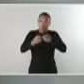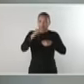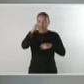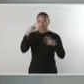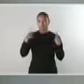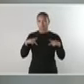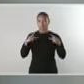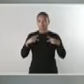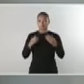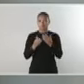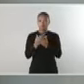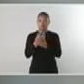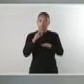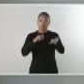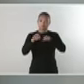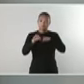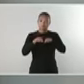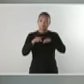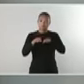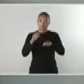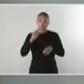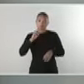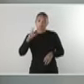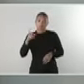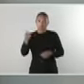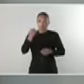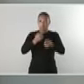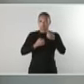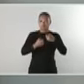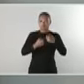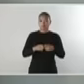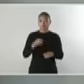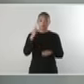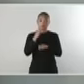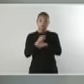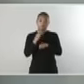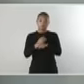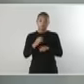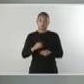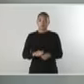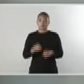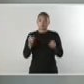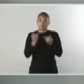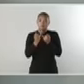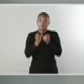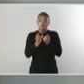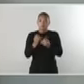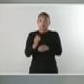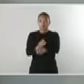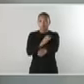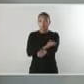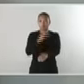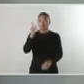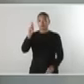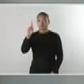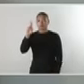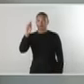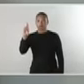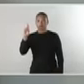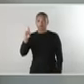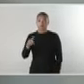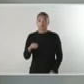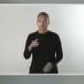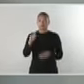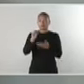gente nuevos empleos y mejores ingresos tercero coincido con el compañero del PRD el